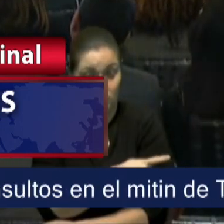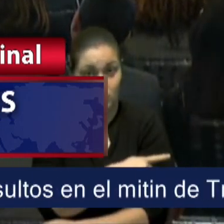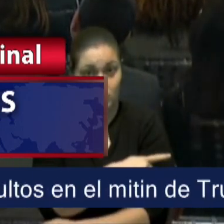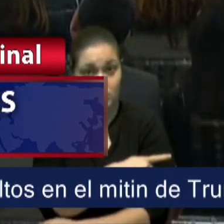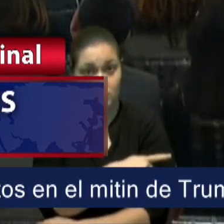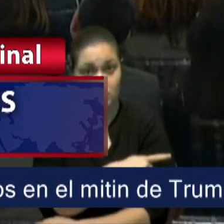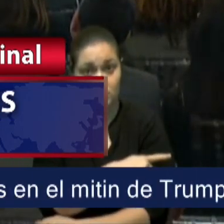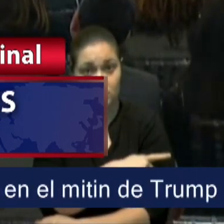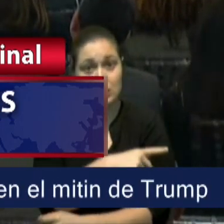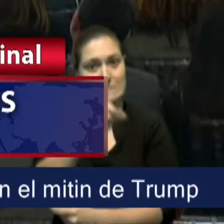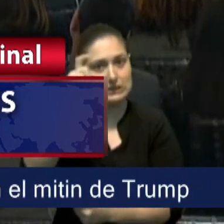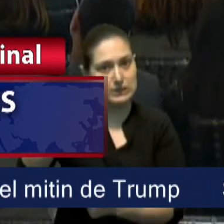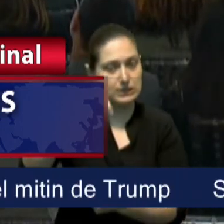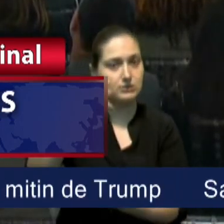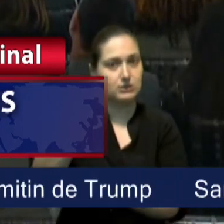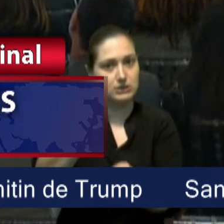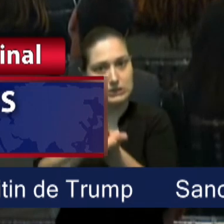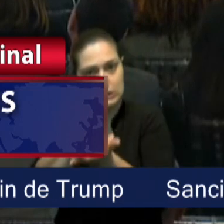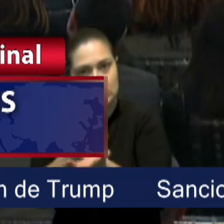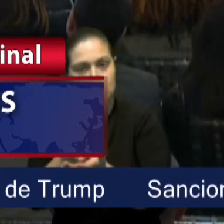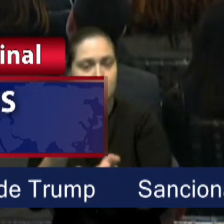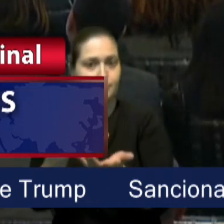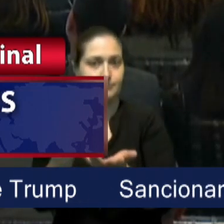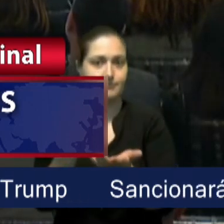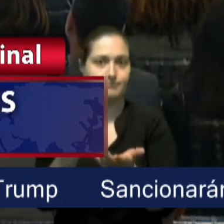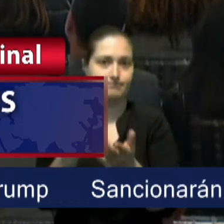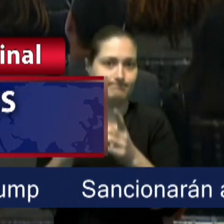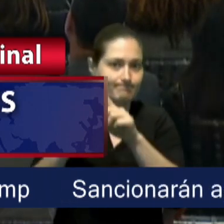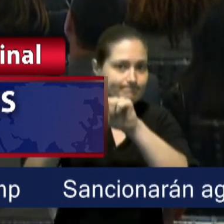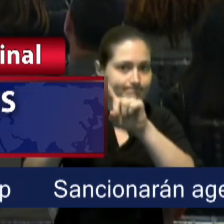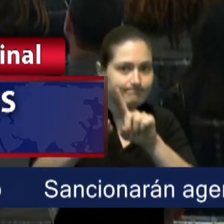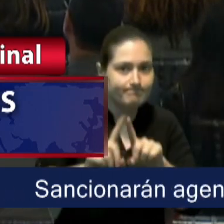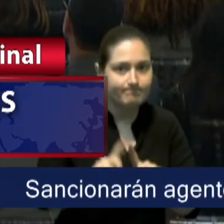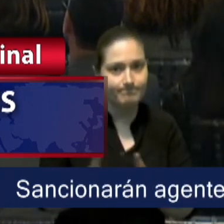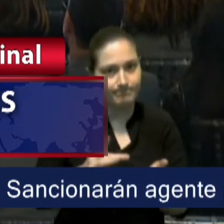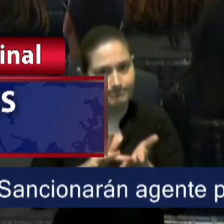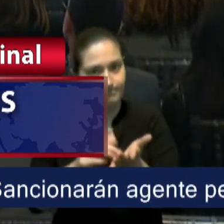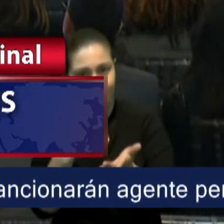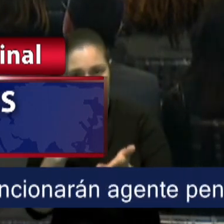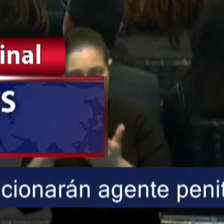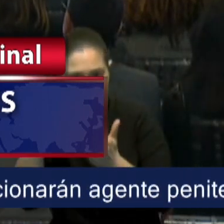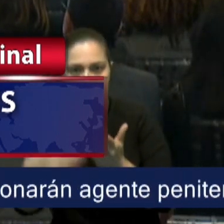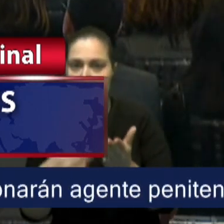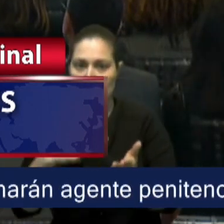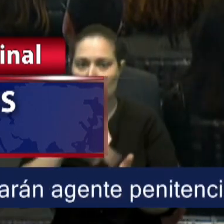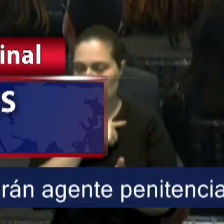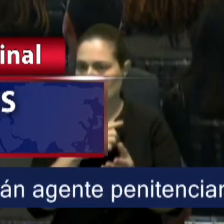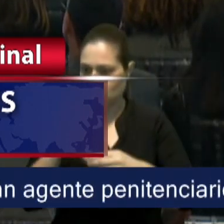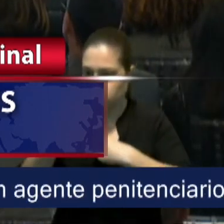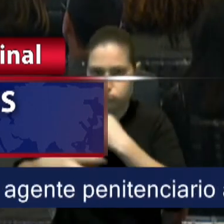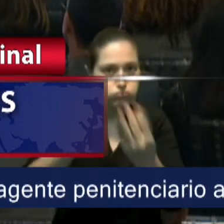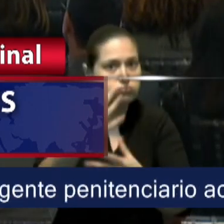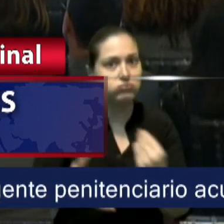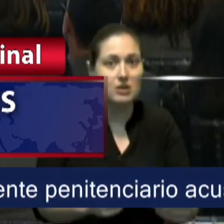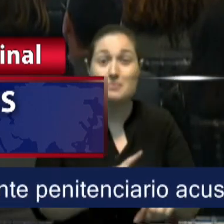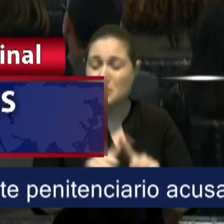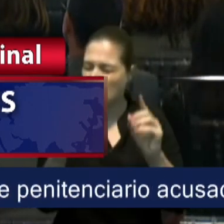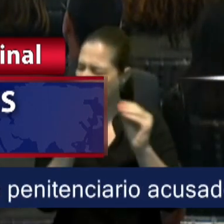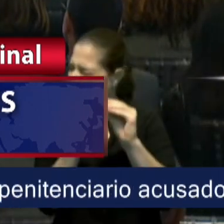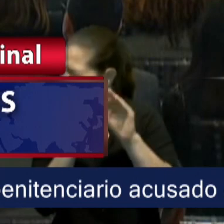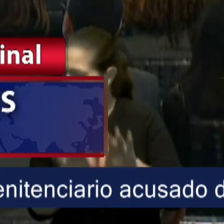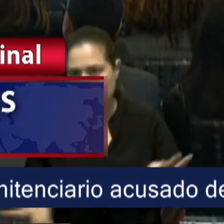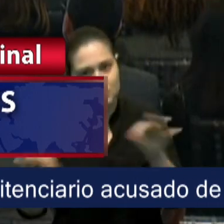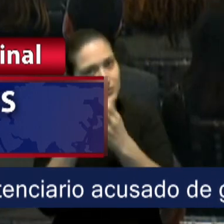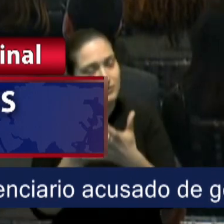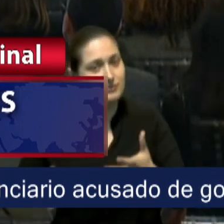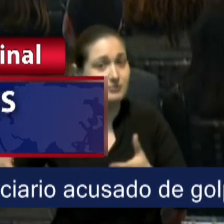ameritan tratamientos alternos que no están dentro de las moléculas de alto costo pero lo más importante señor presidente de este tipo